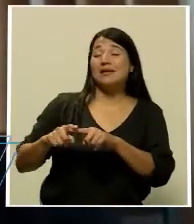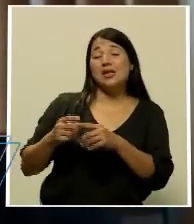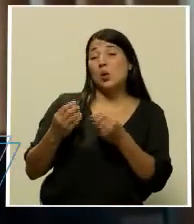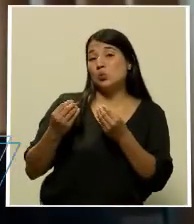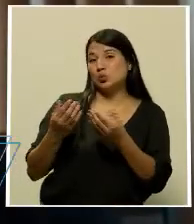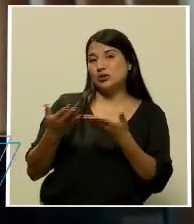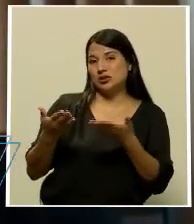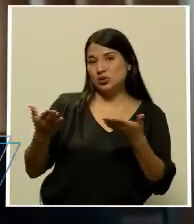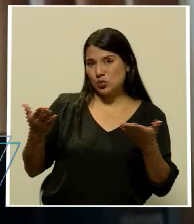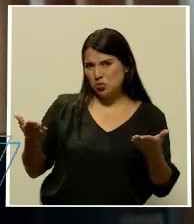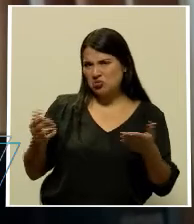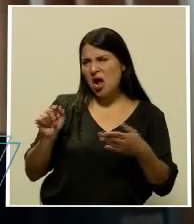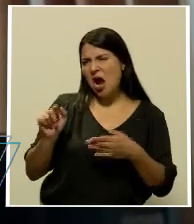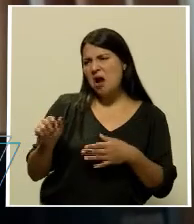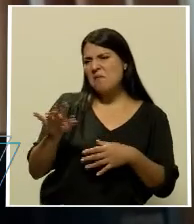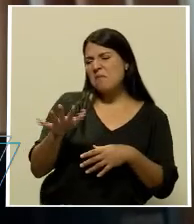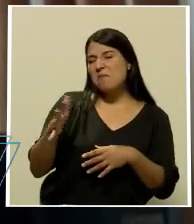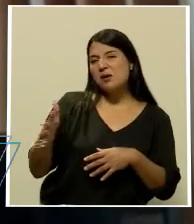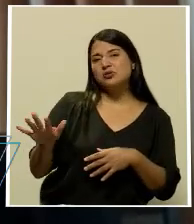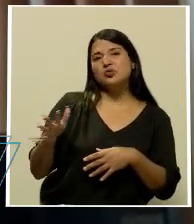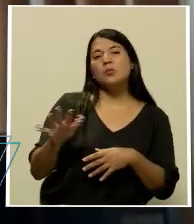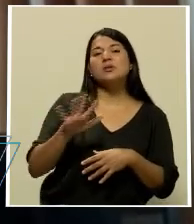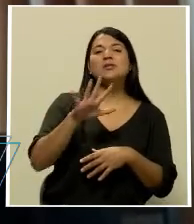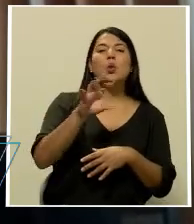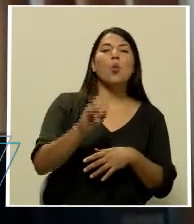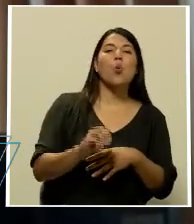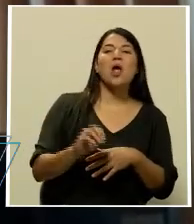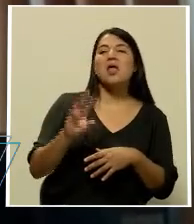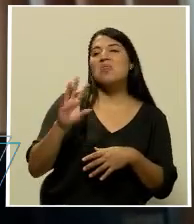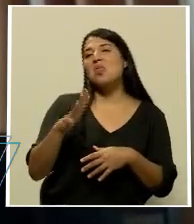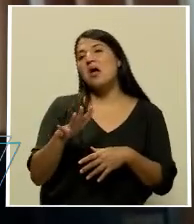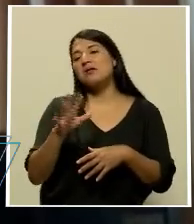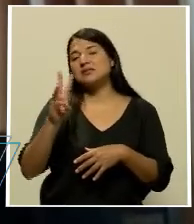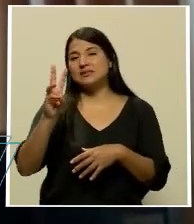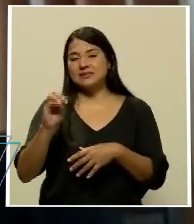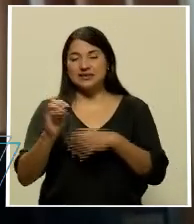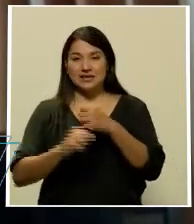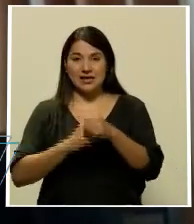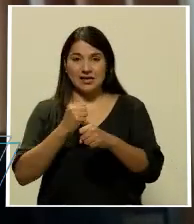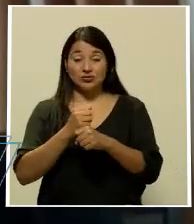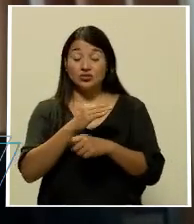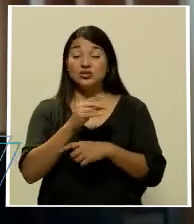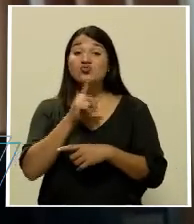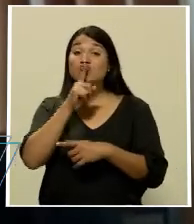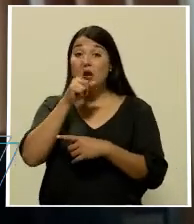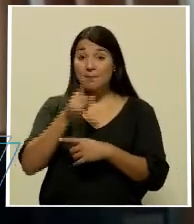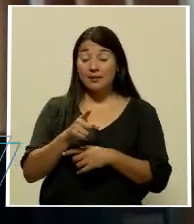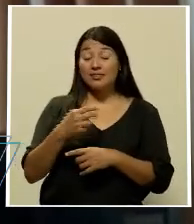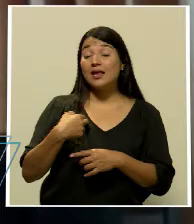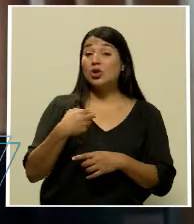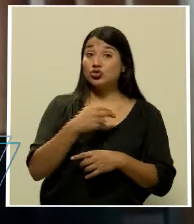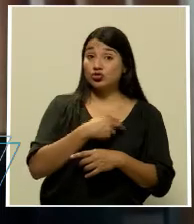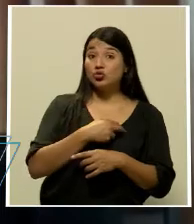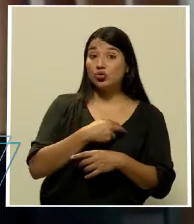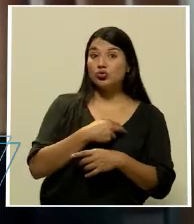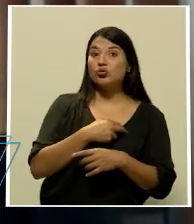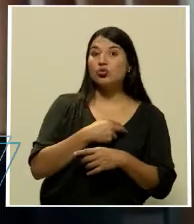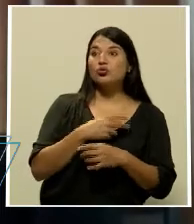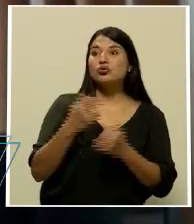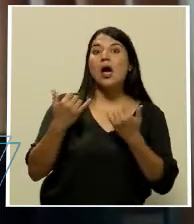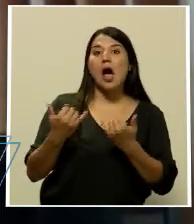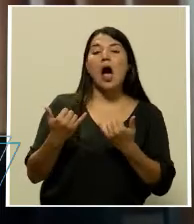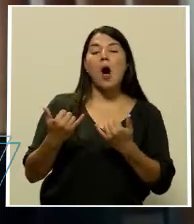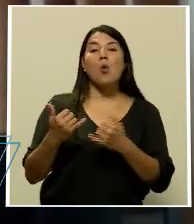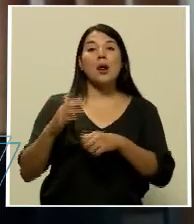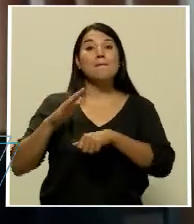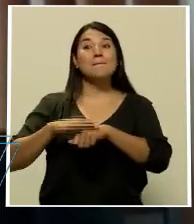esta naturaleza puede andar entre los 50, 60 años. Y realmente con esto le estamos dando una ampliación